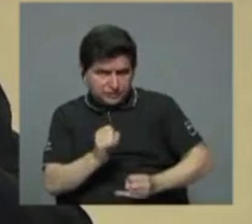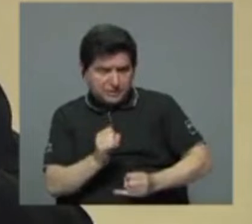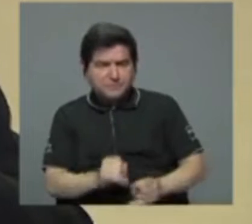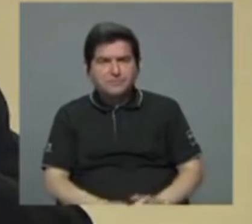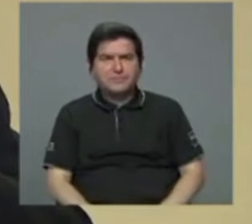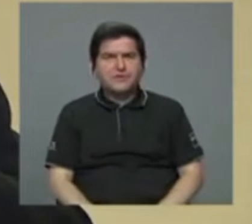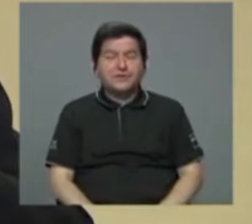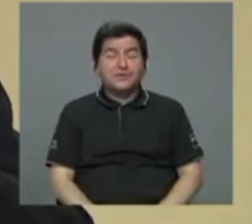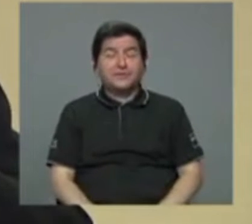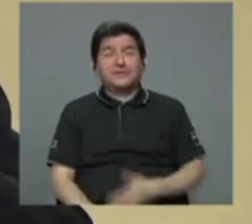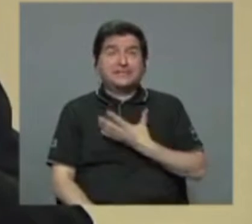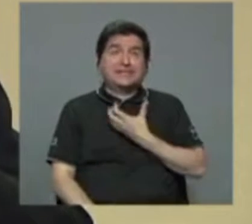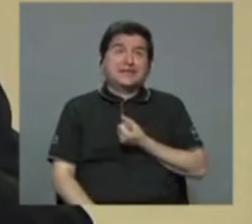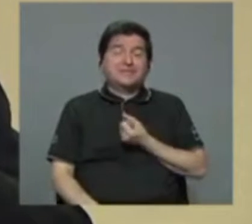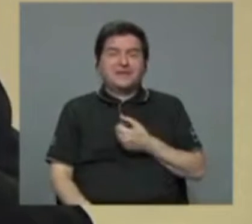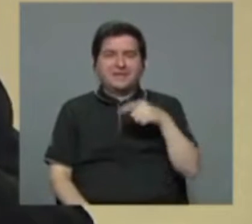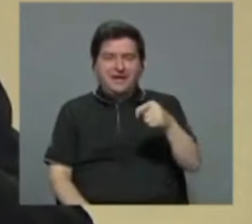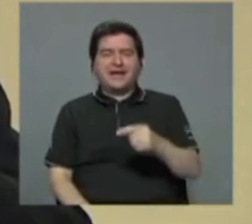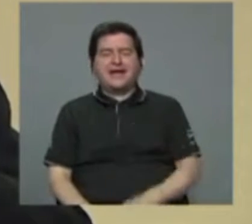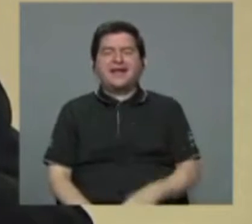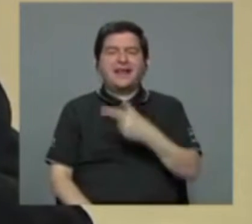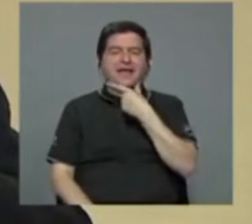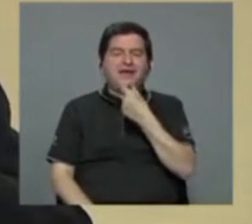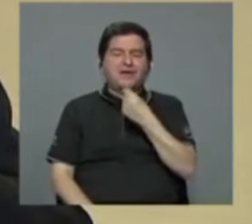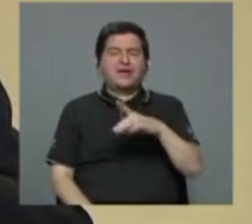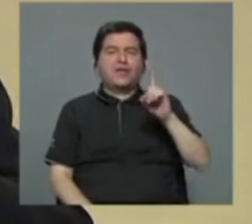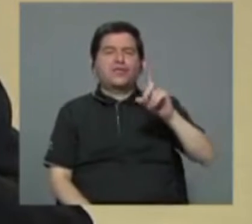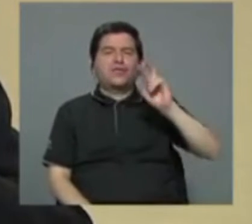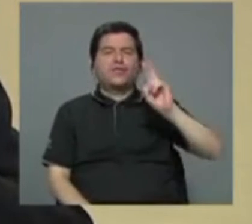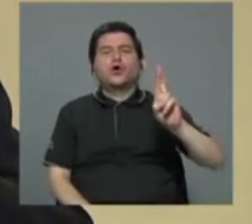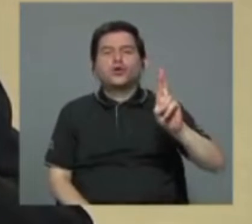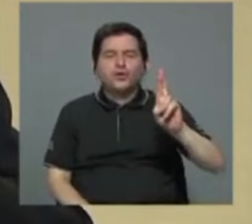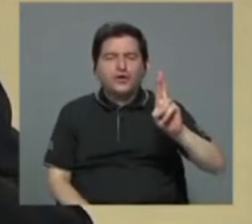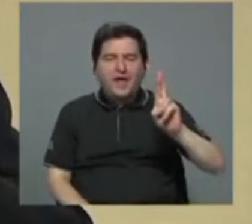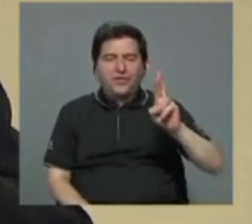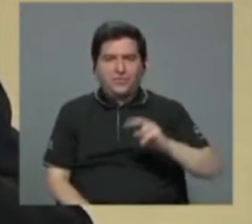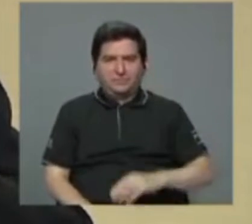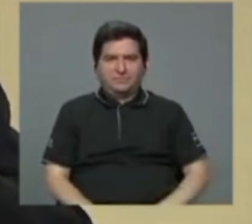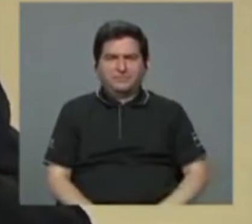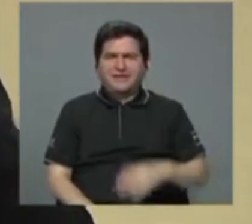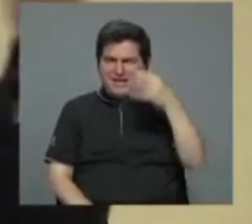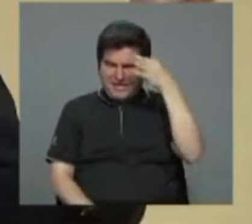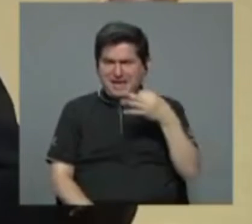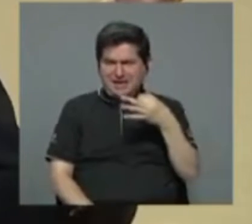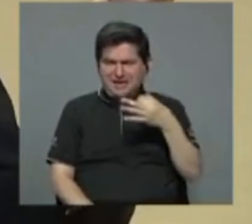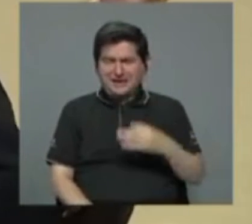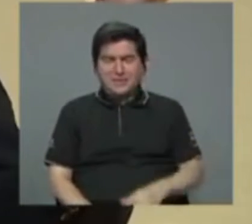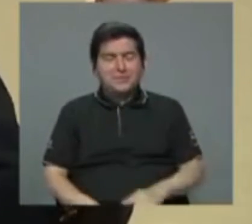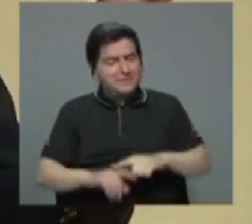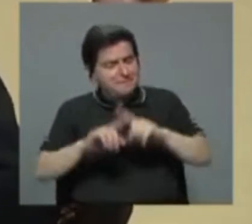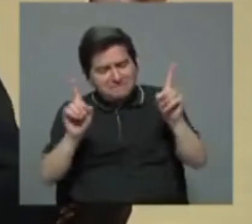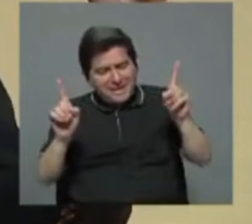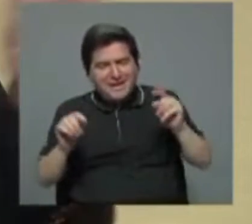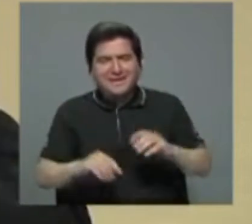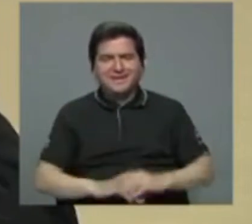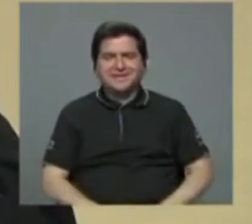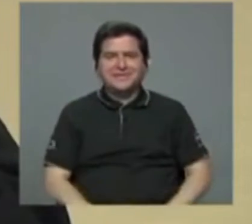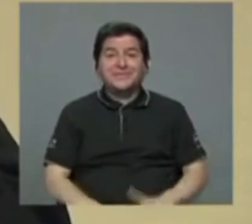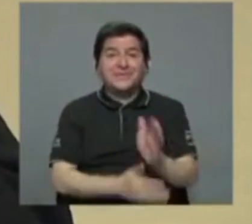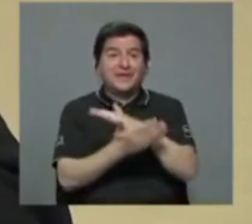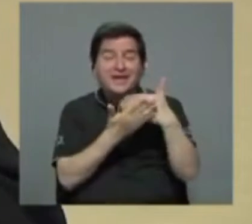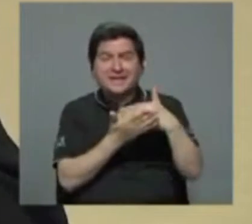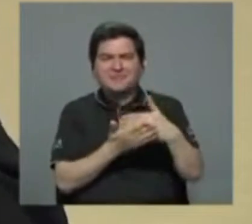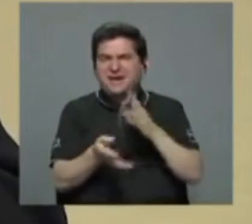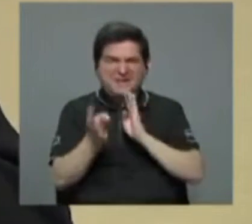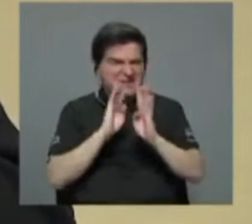qué envidia, en Ginebra un doctorado, y creo que pasa, pero bueno, es la parte de la